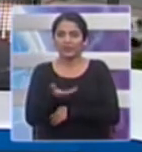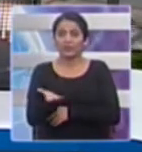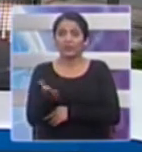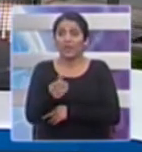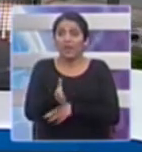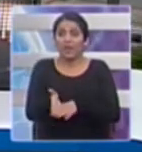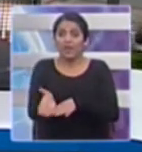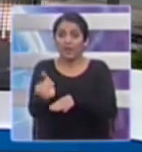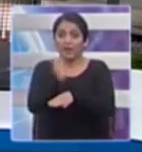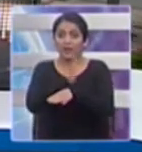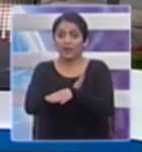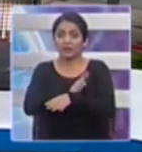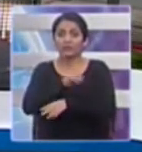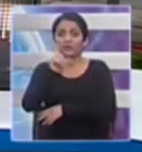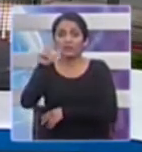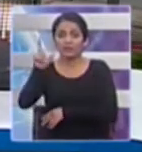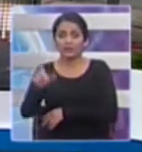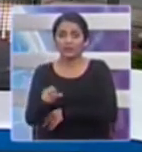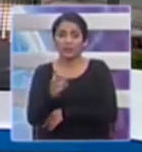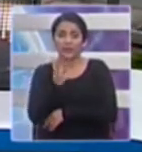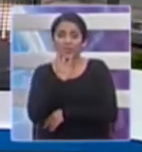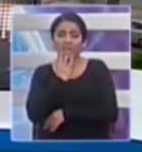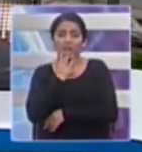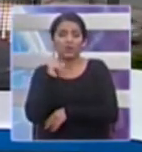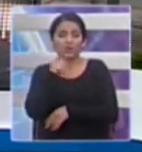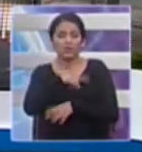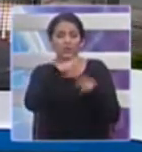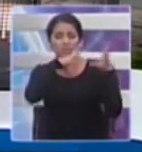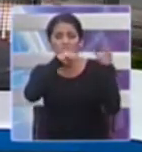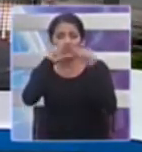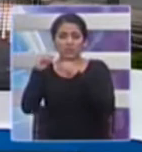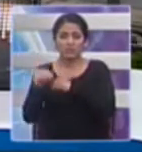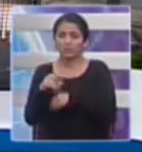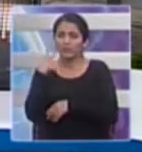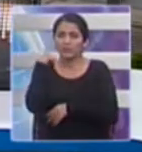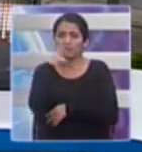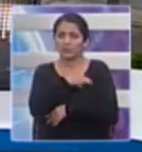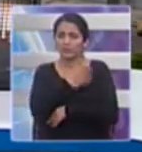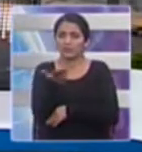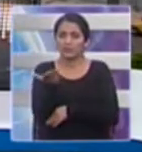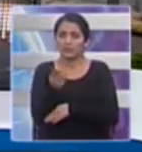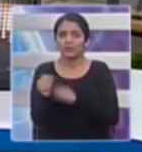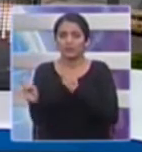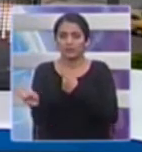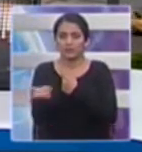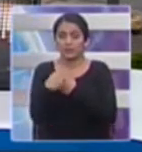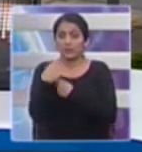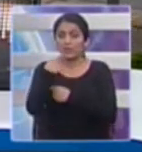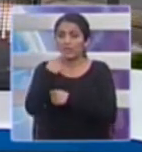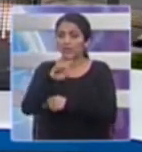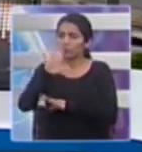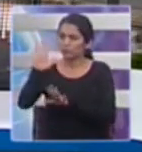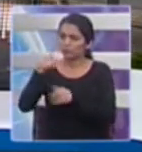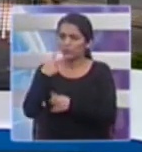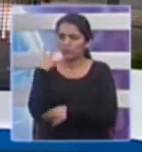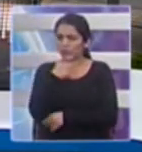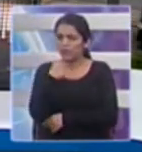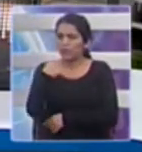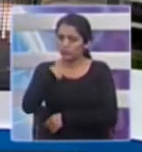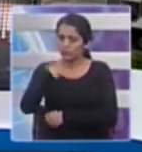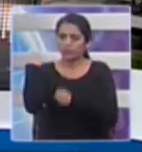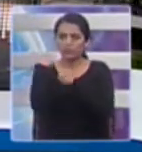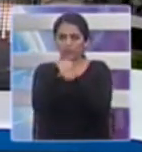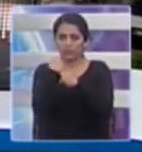primera magistratura por Fuerza Ecuador, Dalo Bucaram, mediante redes sociales. Glass aseguró que vive de su salario y el de